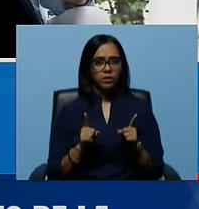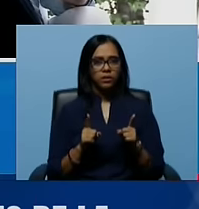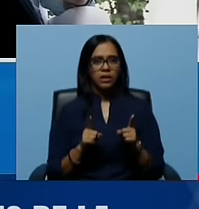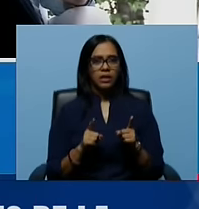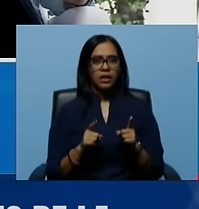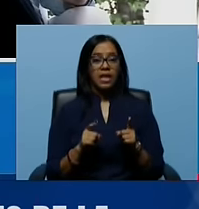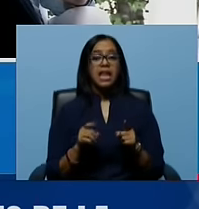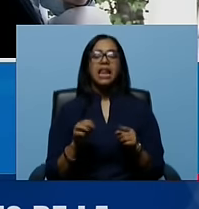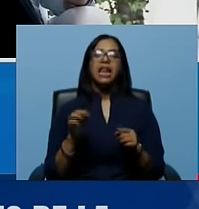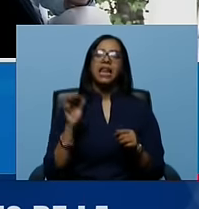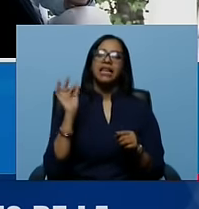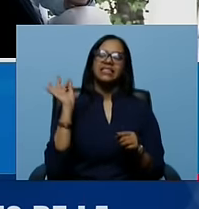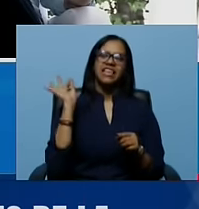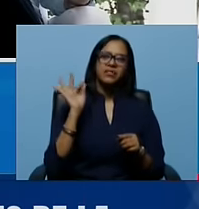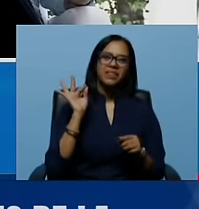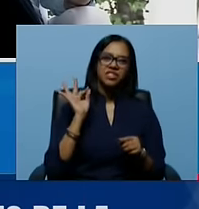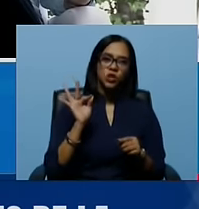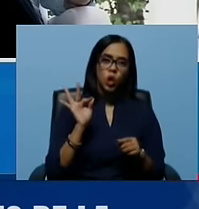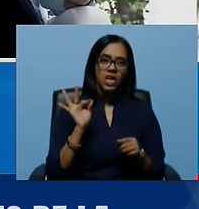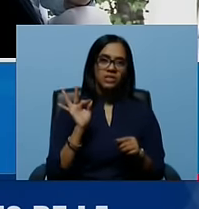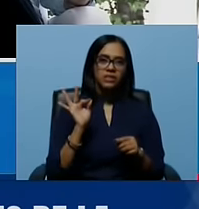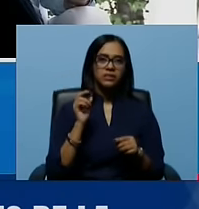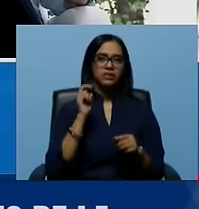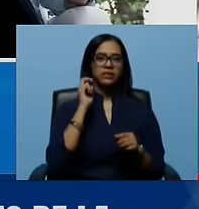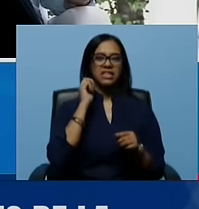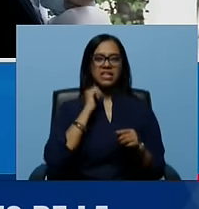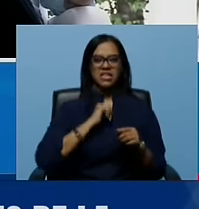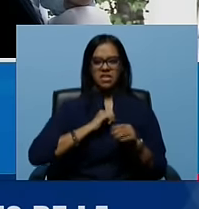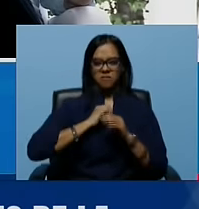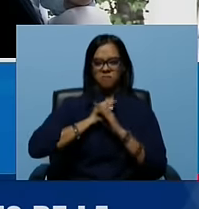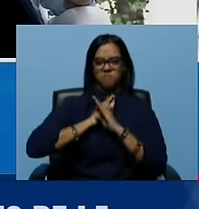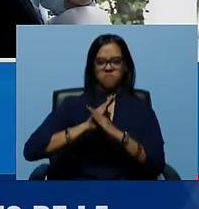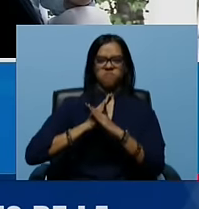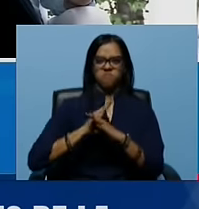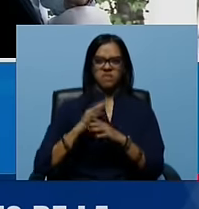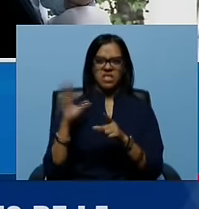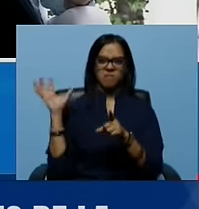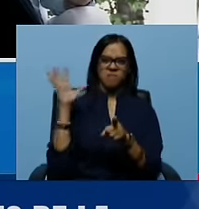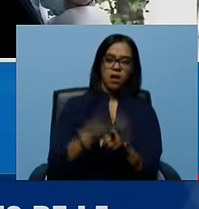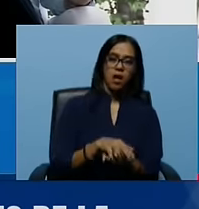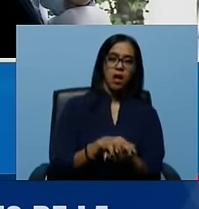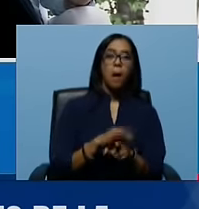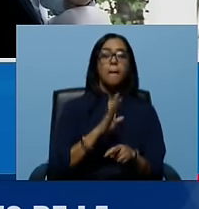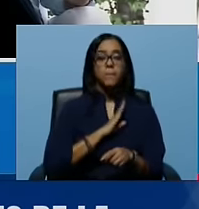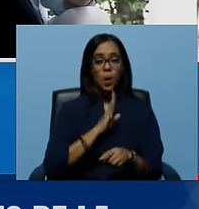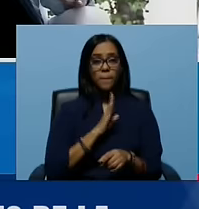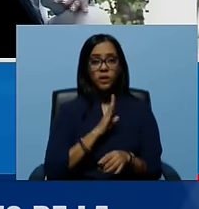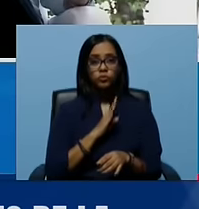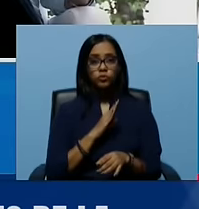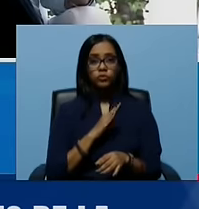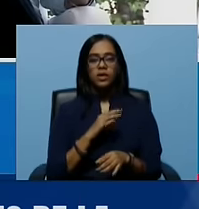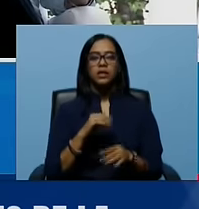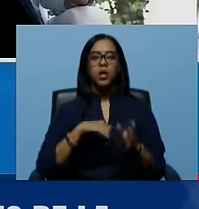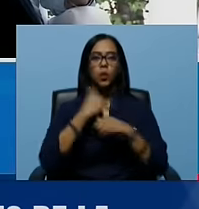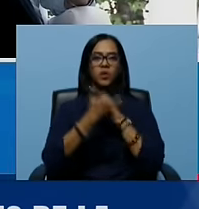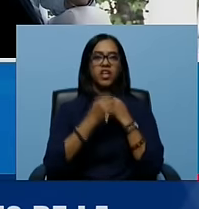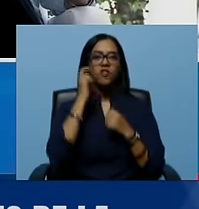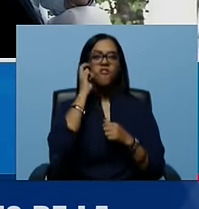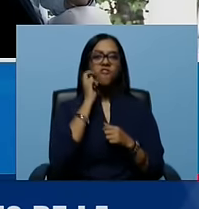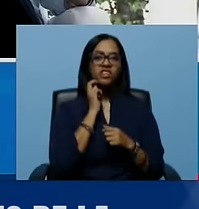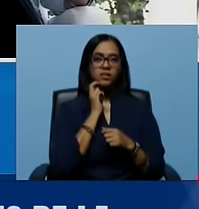las expresiones de intolerancia, de persecución propias de los proyectos